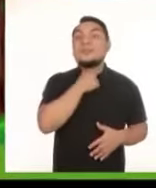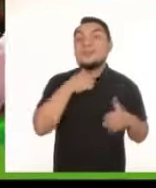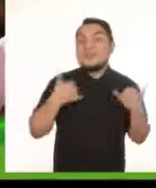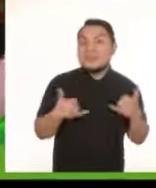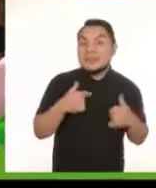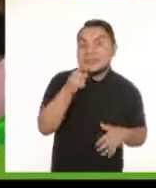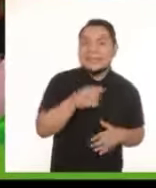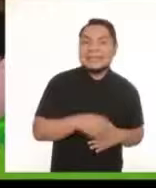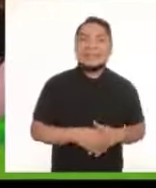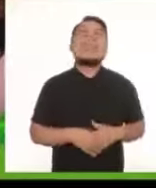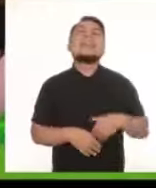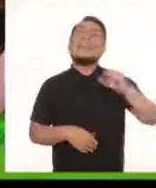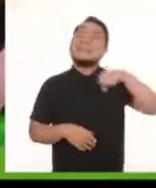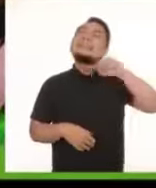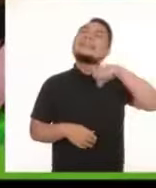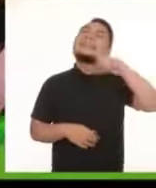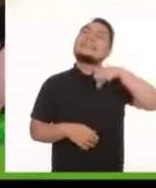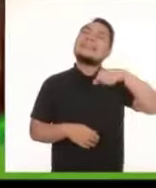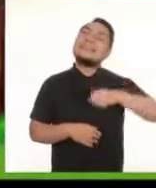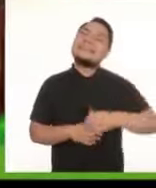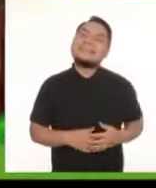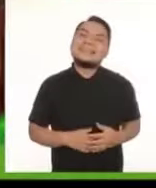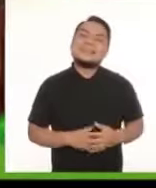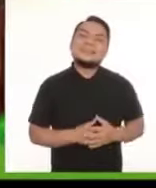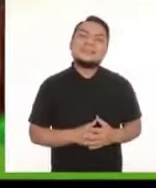juego? ¡Sí!